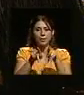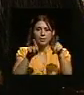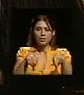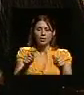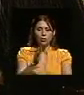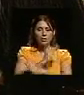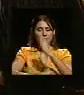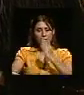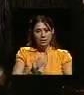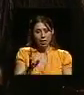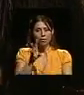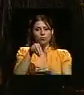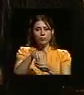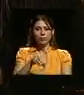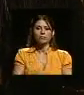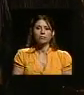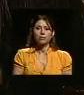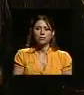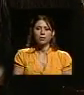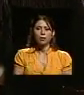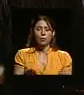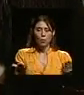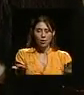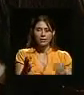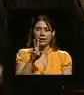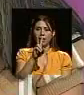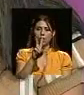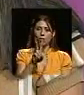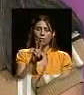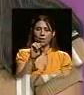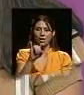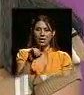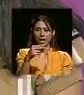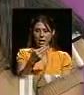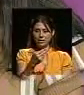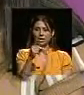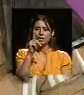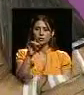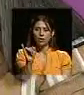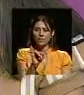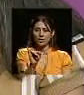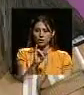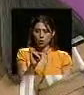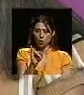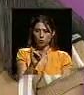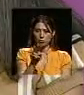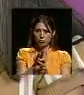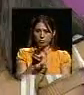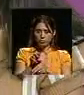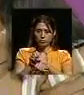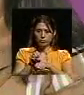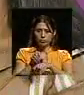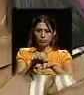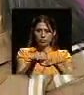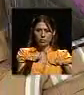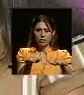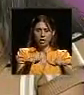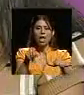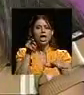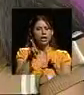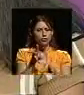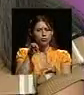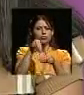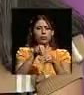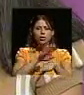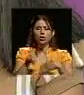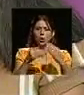discapacidad no se escapan de ella. De hecho, el VIH es una infección de transmisión sexual que puede, digamos que está en todas las clases